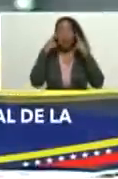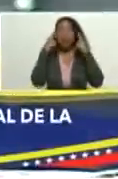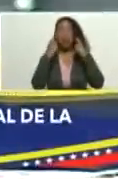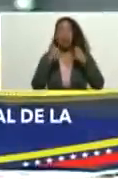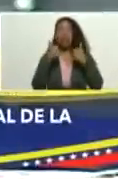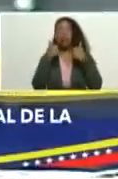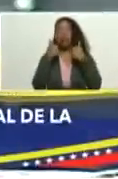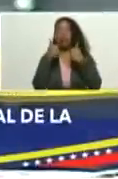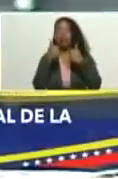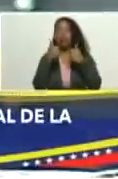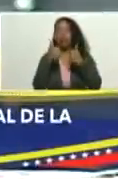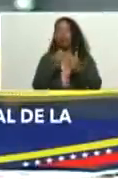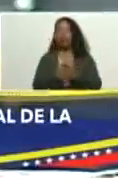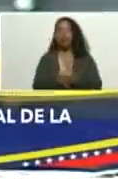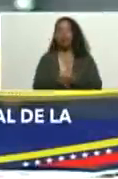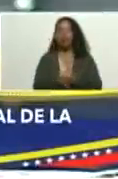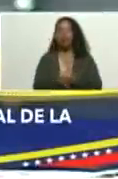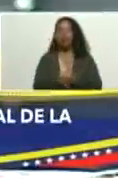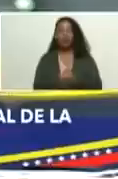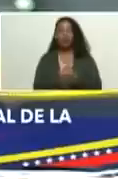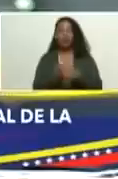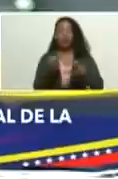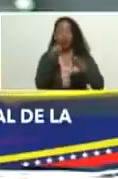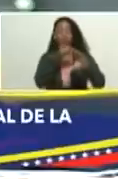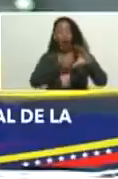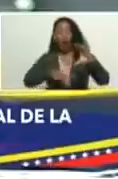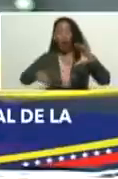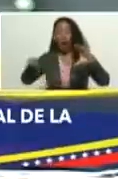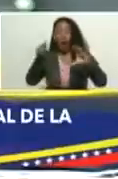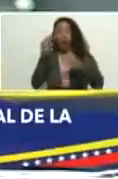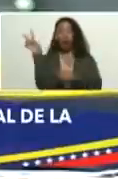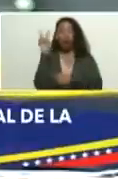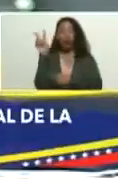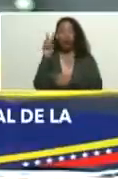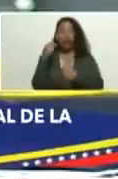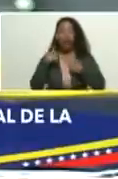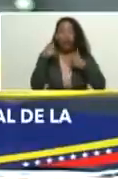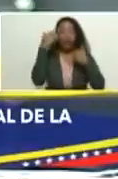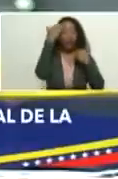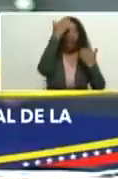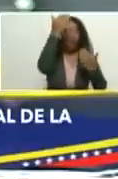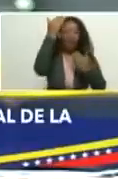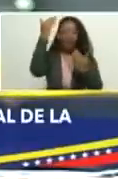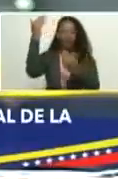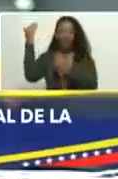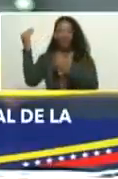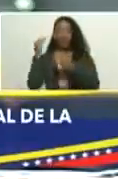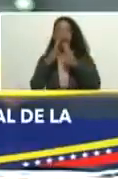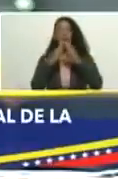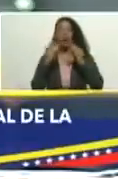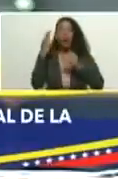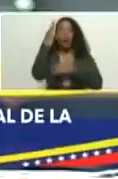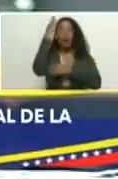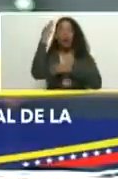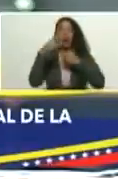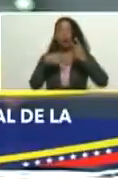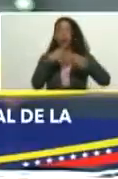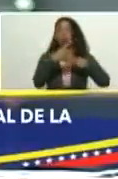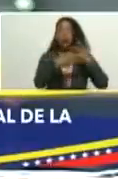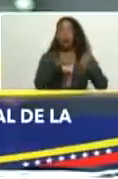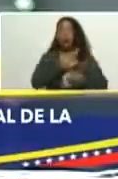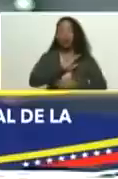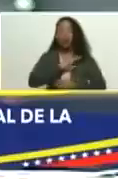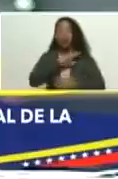exitosa como Caucho Venezuela. Y le doy mi saludo a todos los consejos productivos de trabajadores